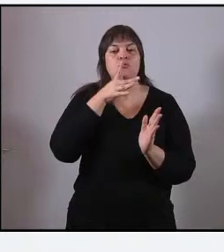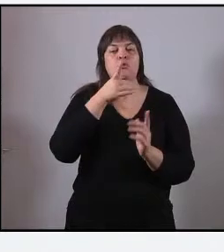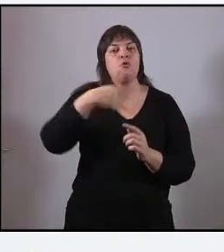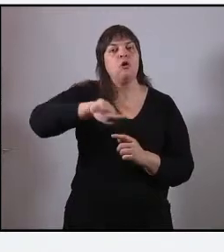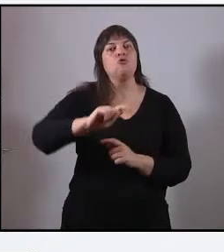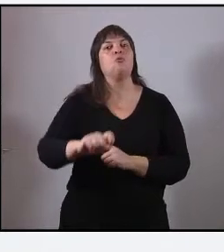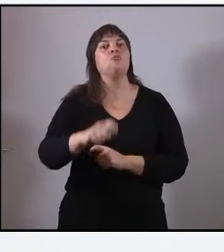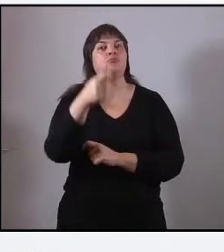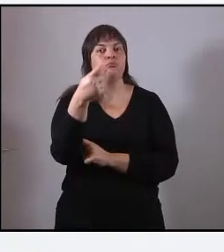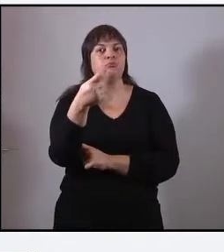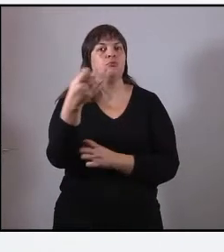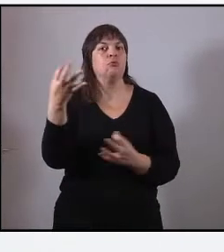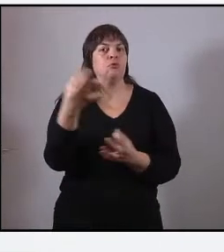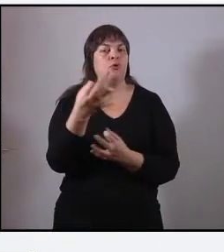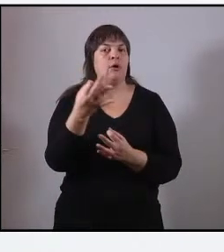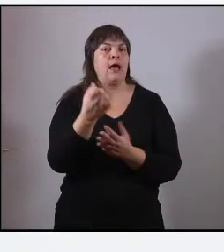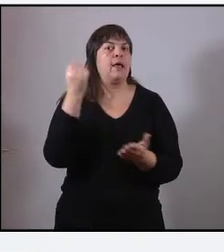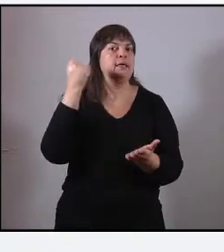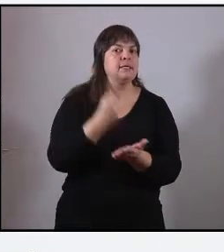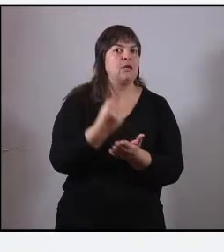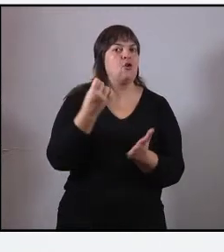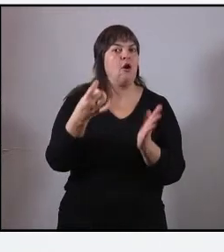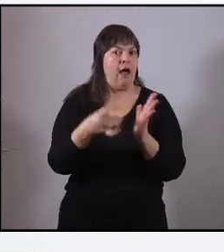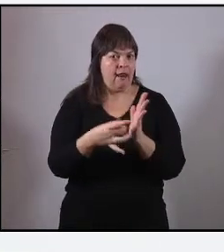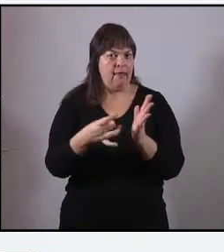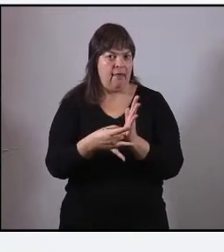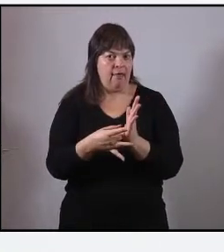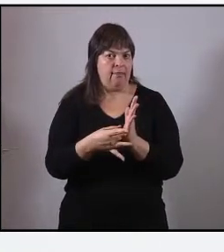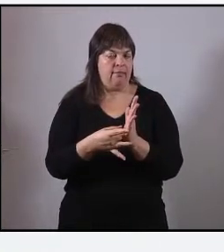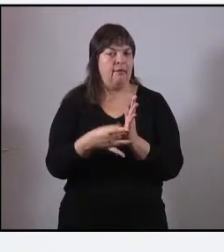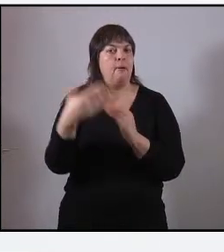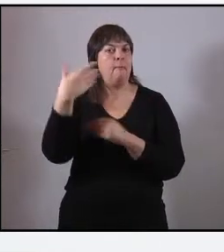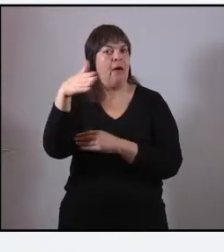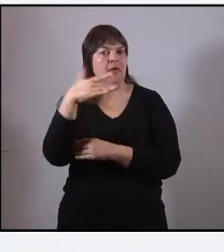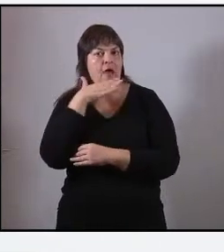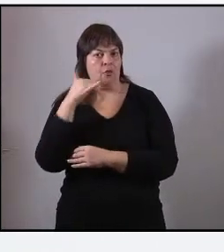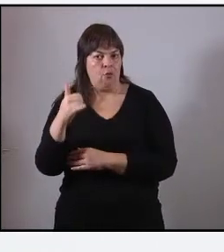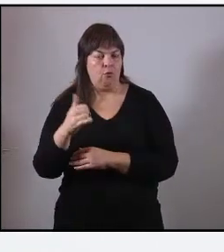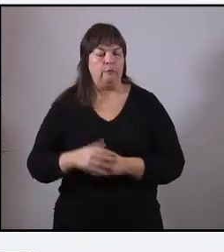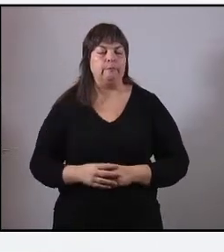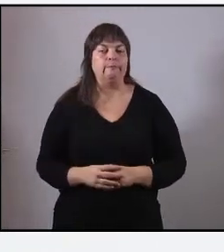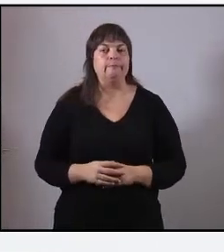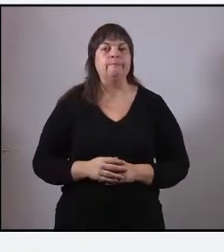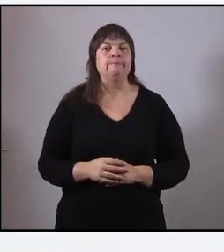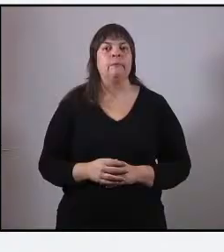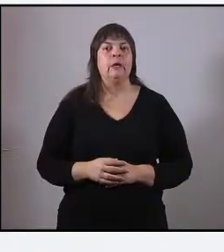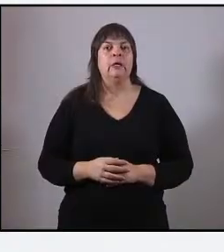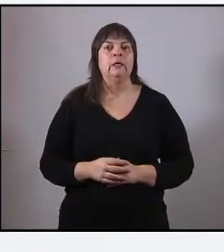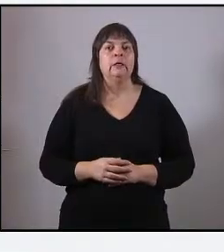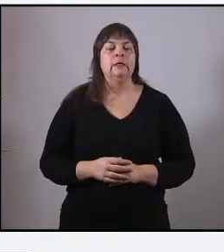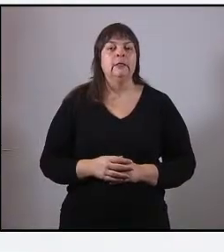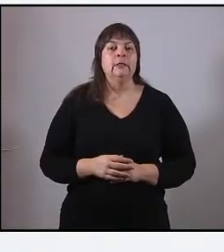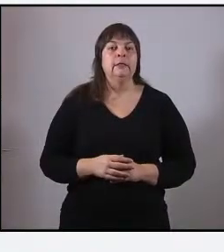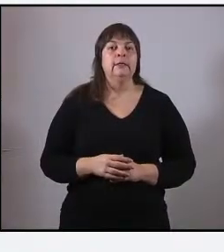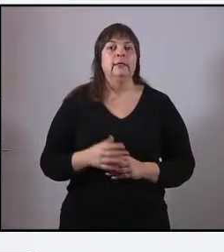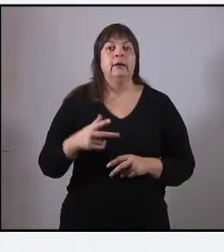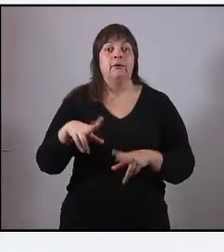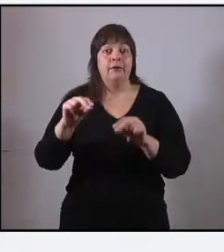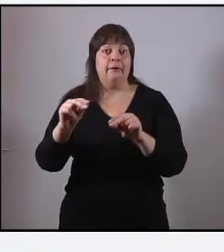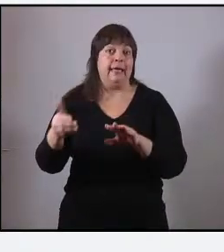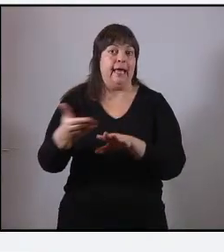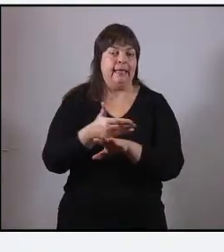y renovar el distintivo de calidad Bandera Azul. Un apunte más antes de